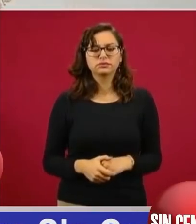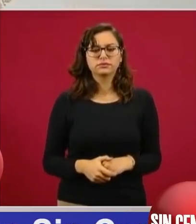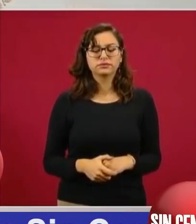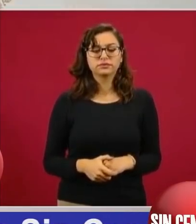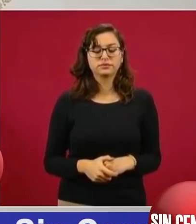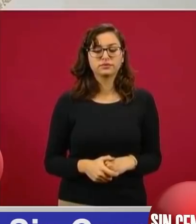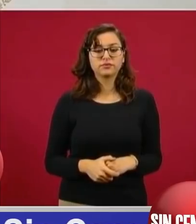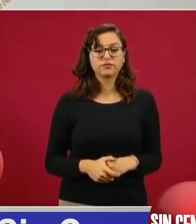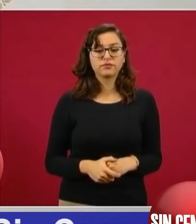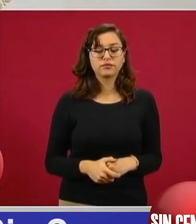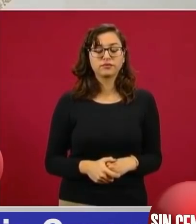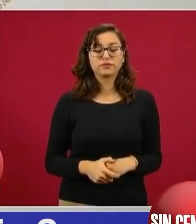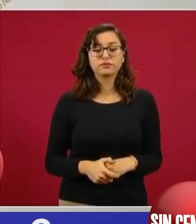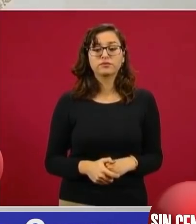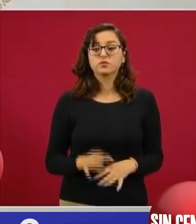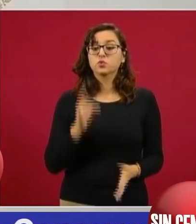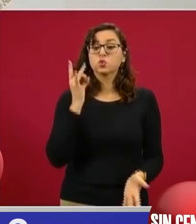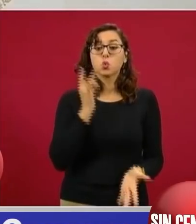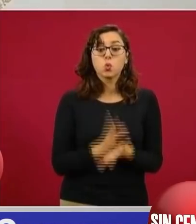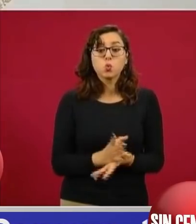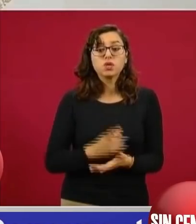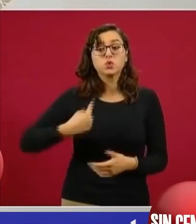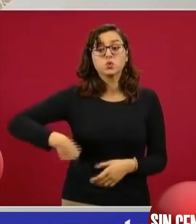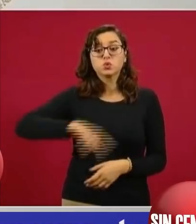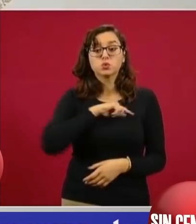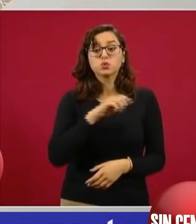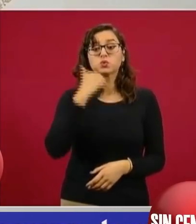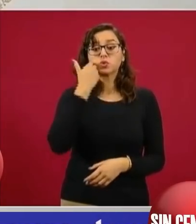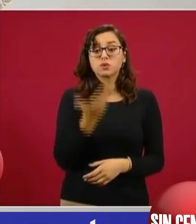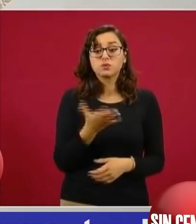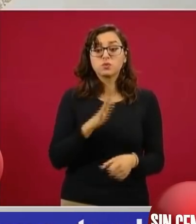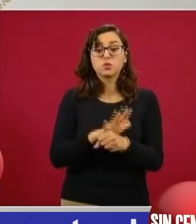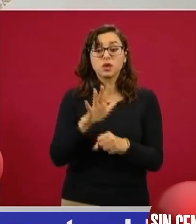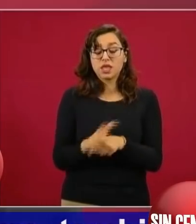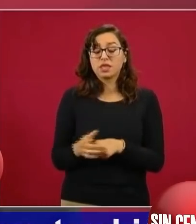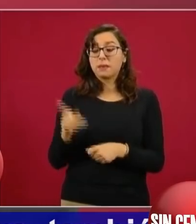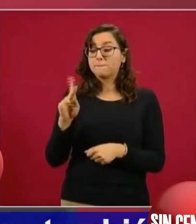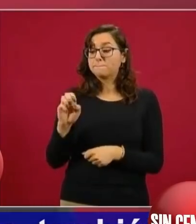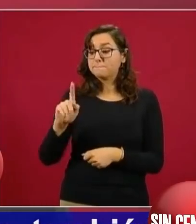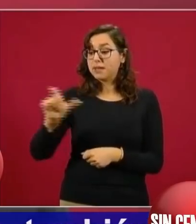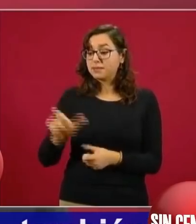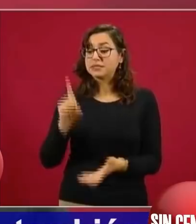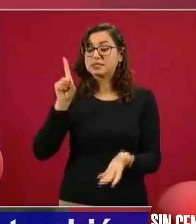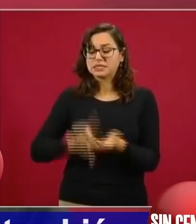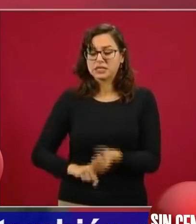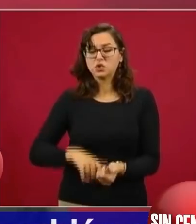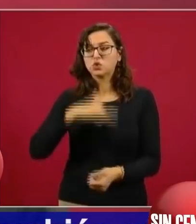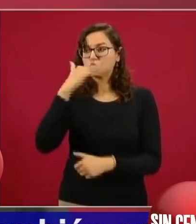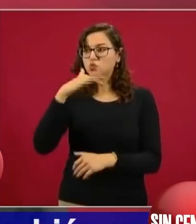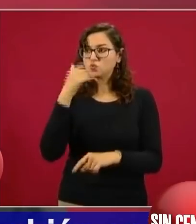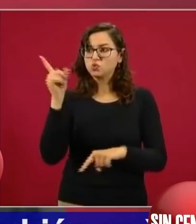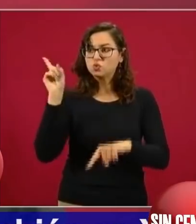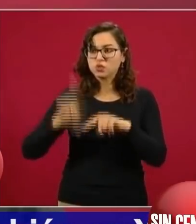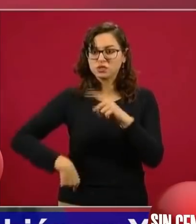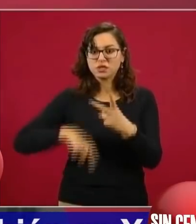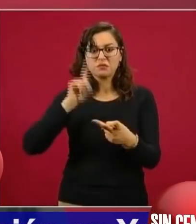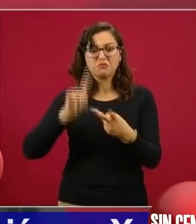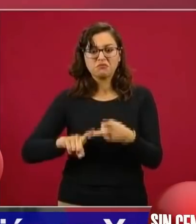Lo único que queremos es acabar con la corrupción en Pemex, con el influyentismo,